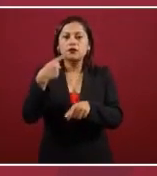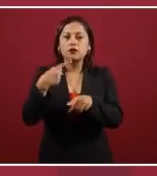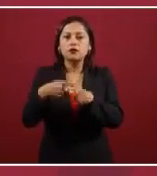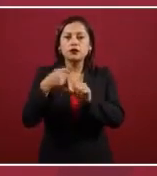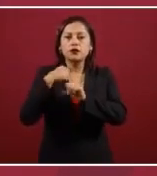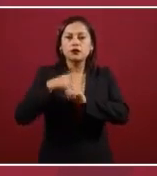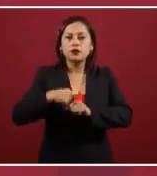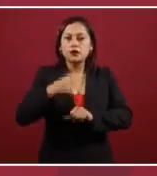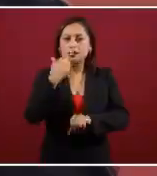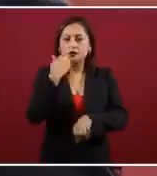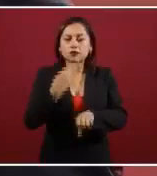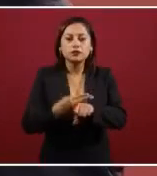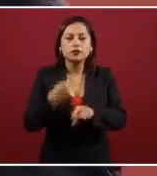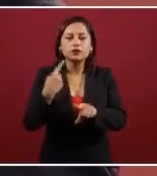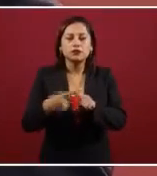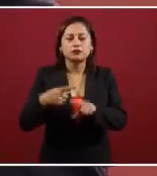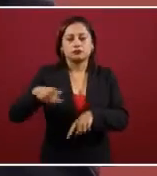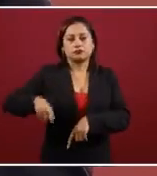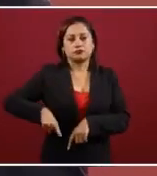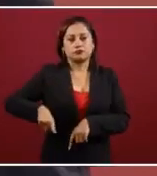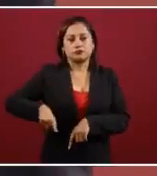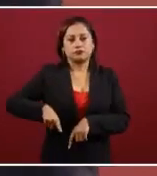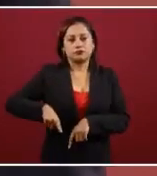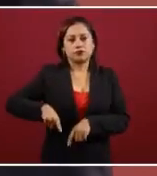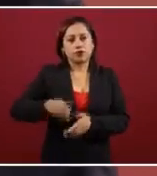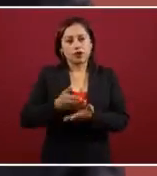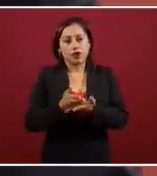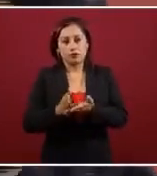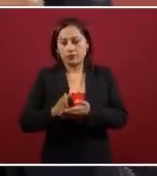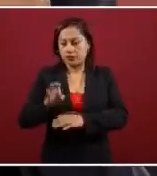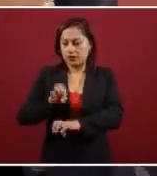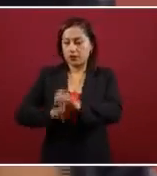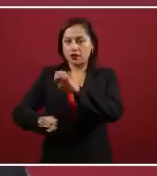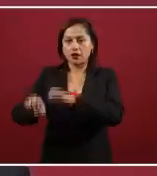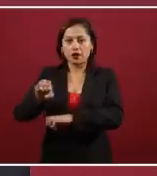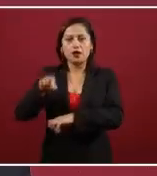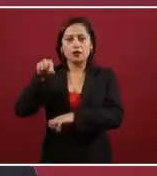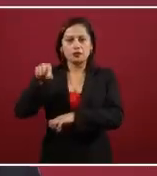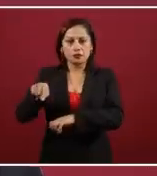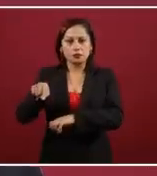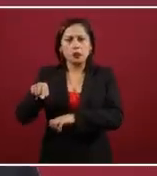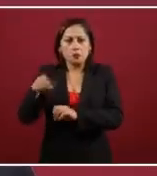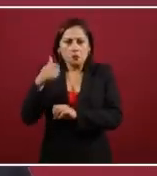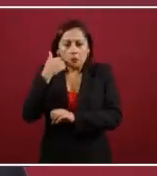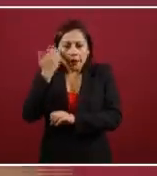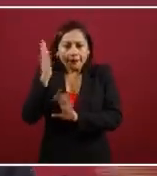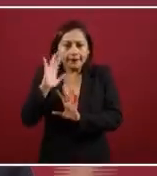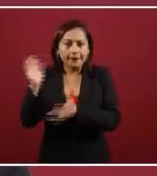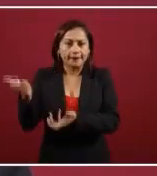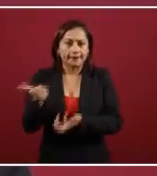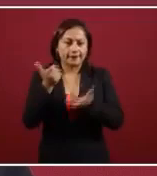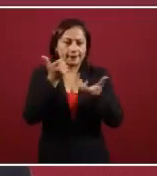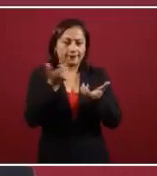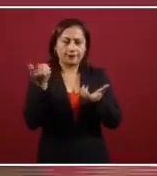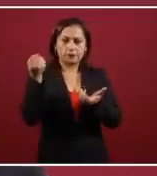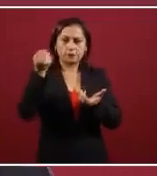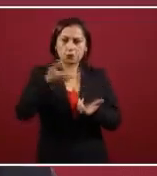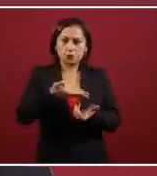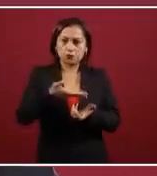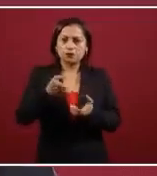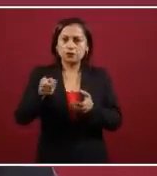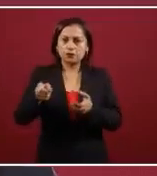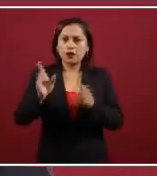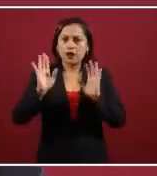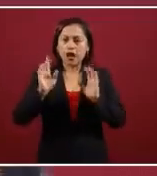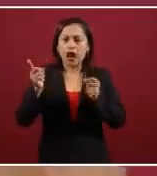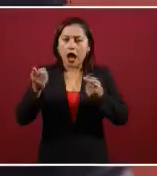Lo que tiene que ver con la empresa es que se invierta, invertir y crear